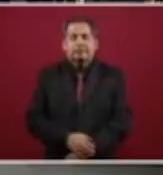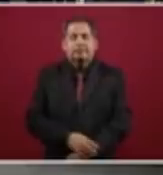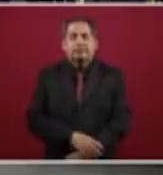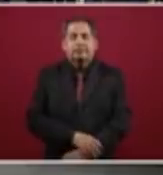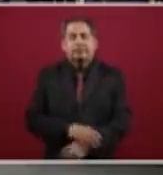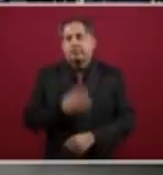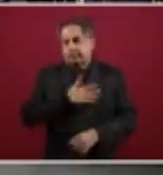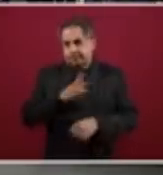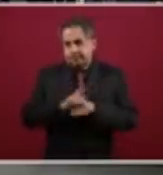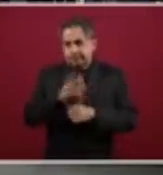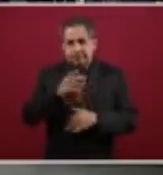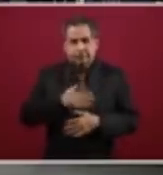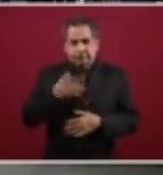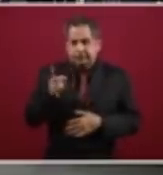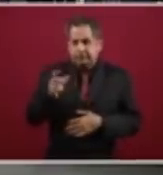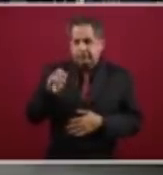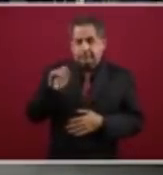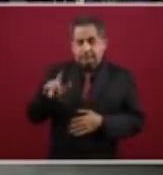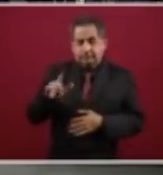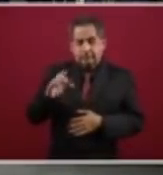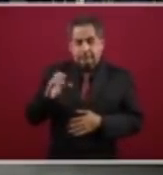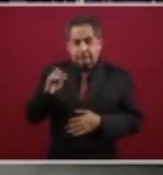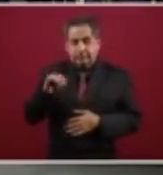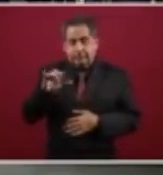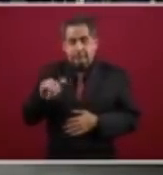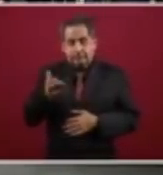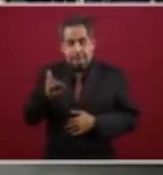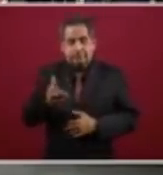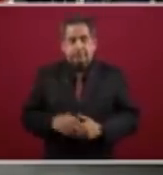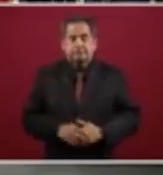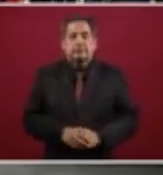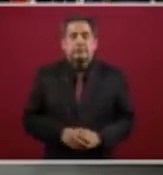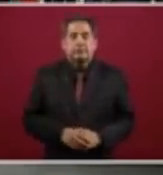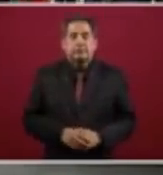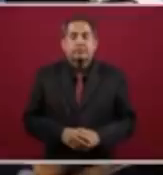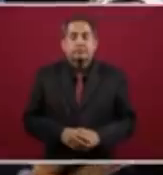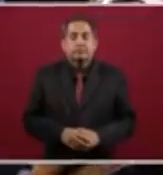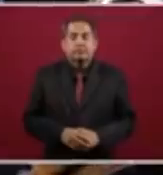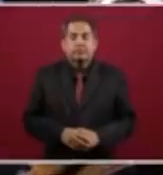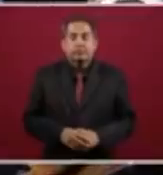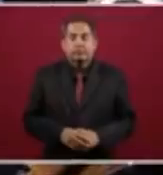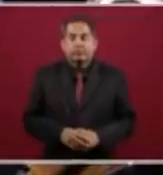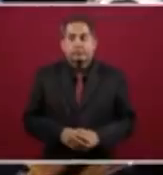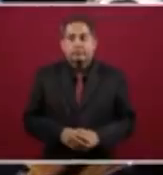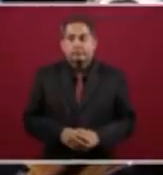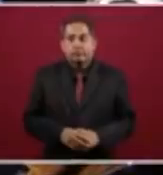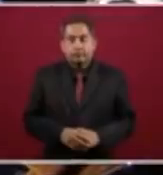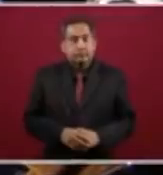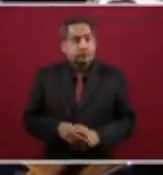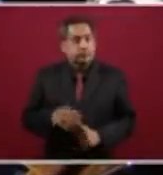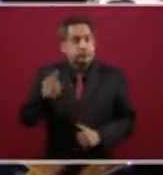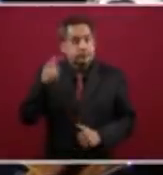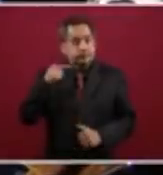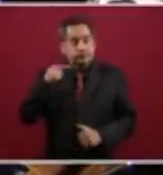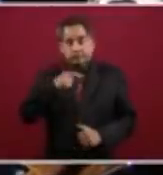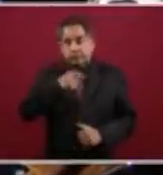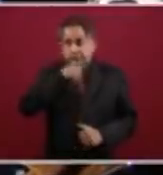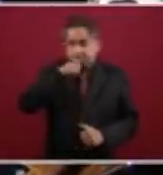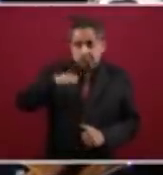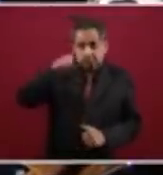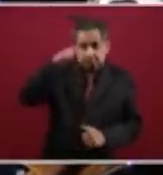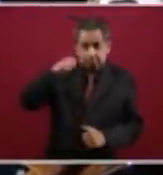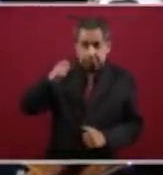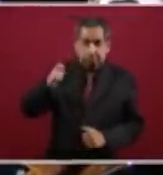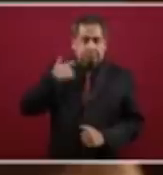Sí, buenos días, Daniel Blancas de Crónica. El padrón que les fue entregado de los beneficiarios de los adultos mayores en